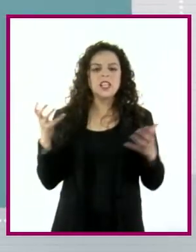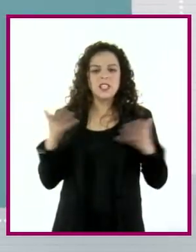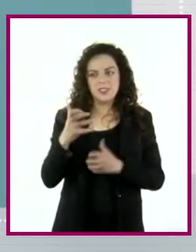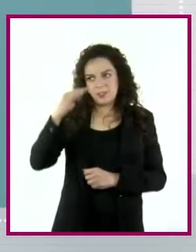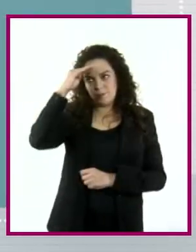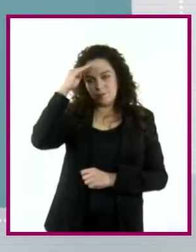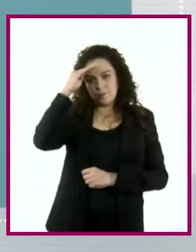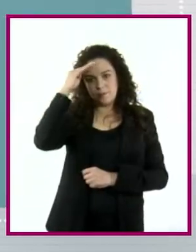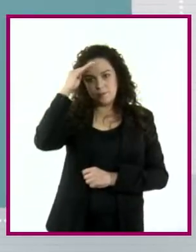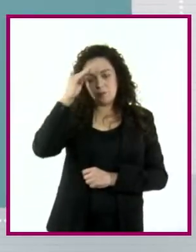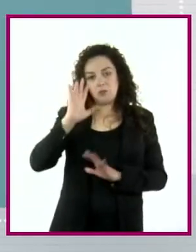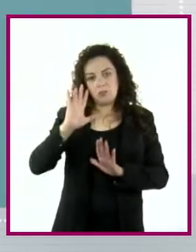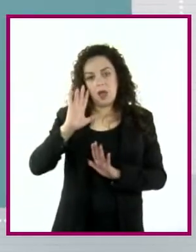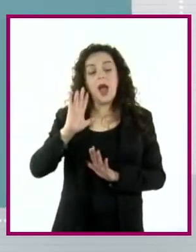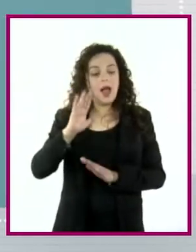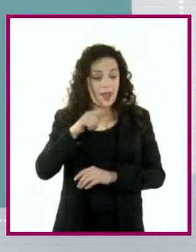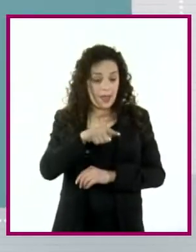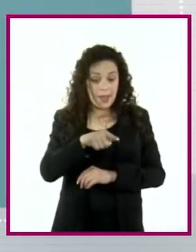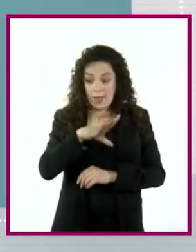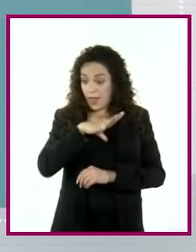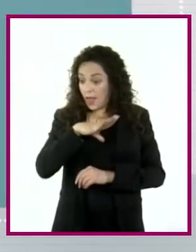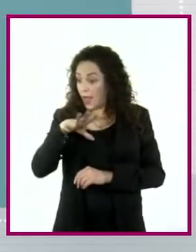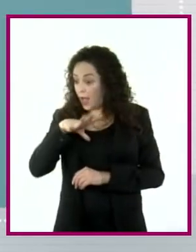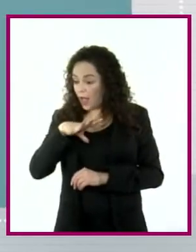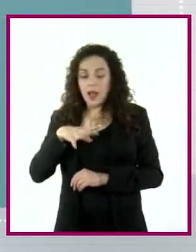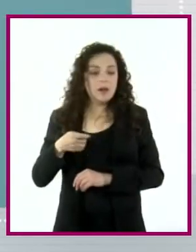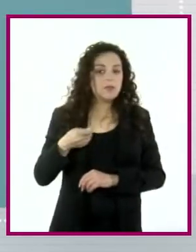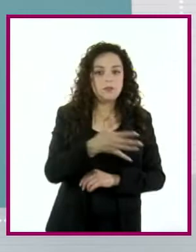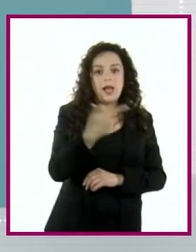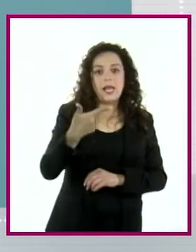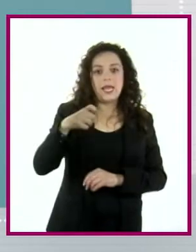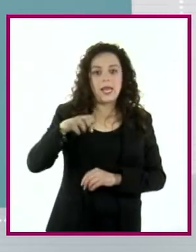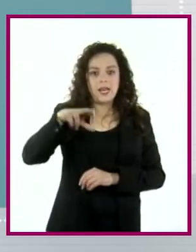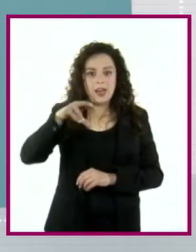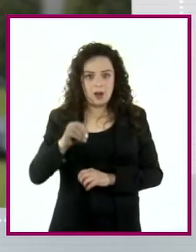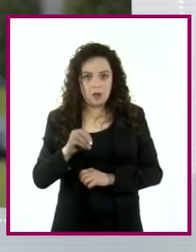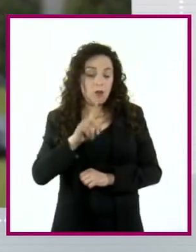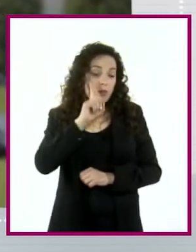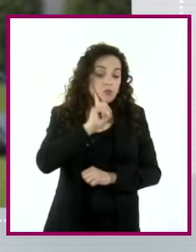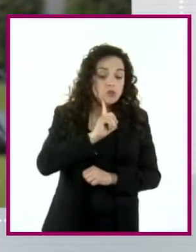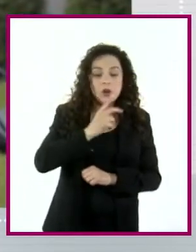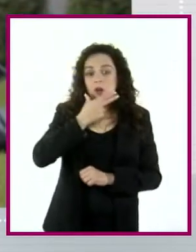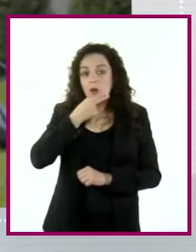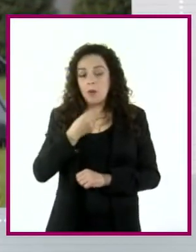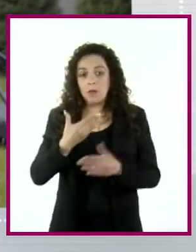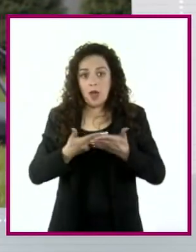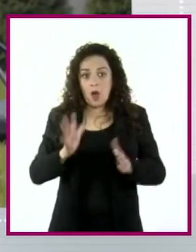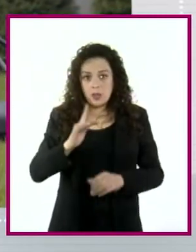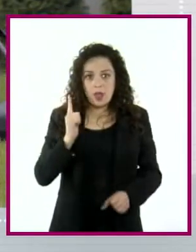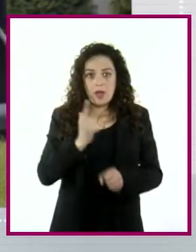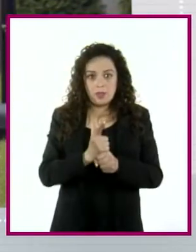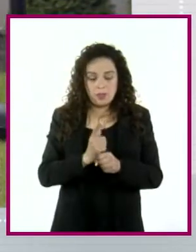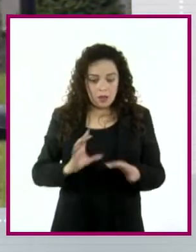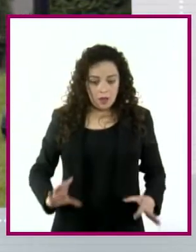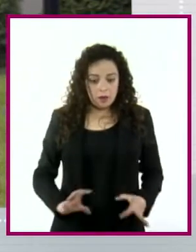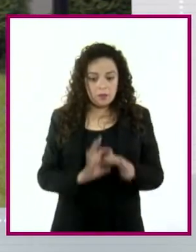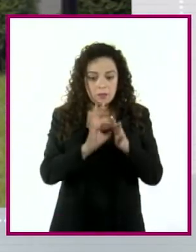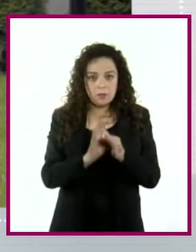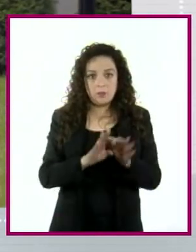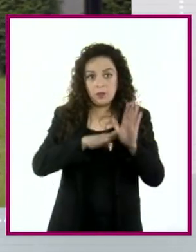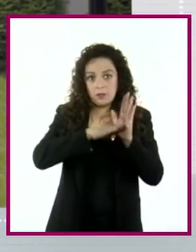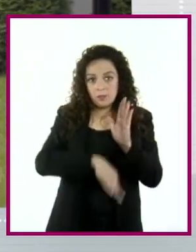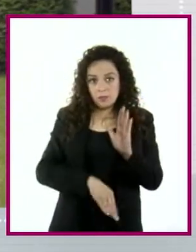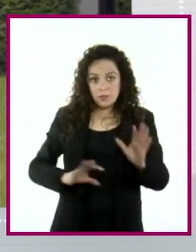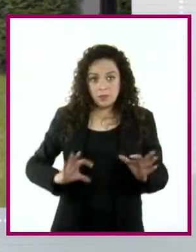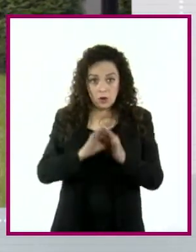imponer un género. Hoy sabemos que no existe ninguna correlación entre un tipo de órganos sexuales y